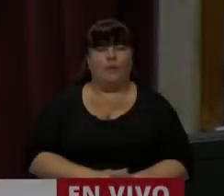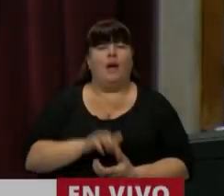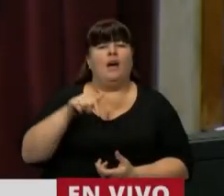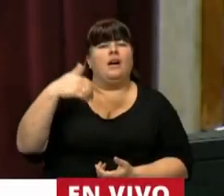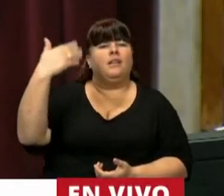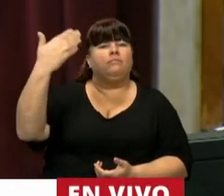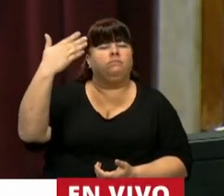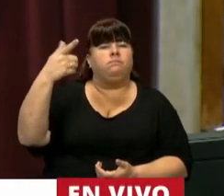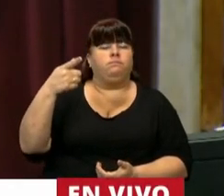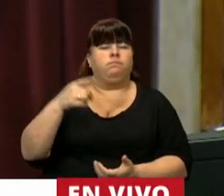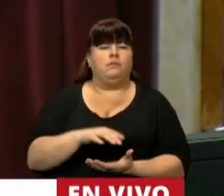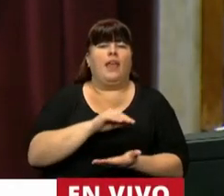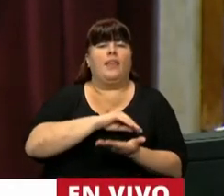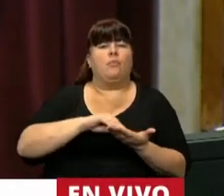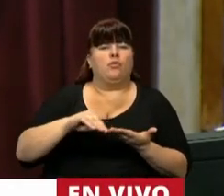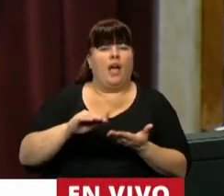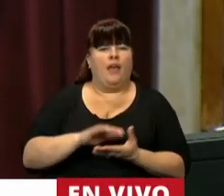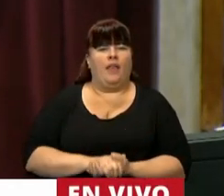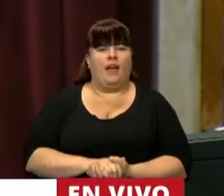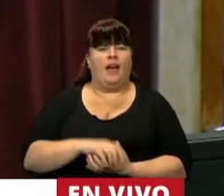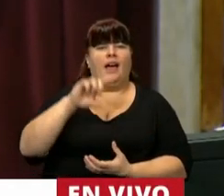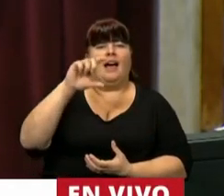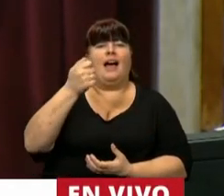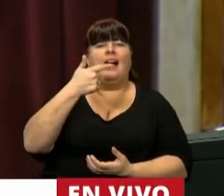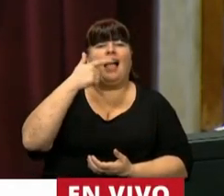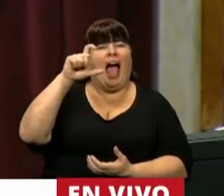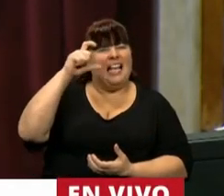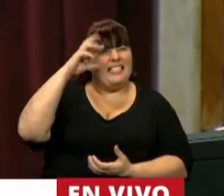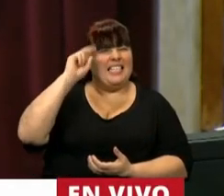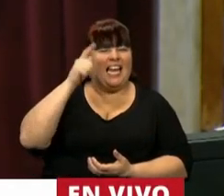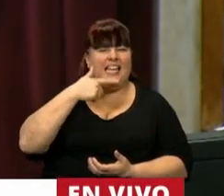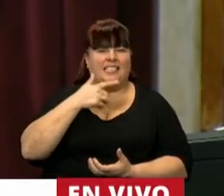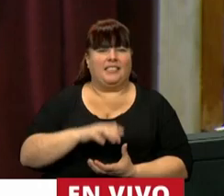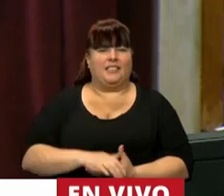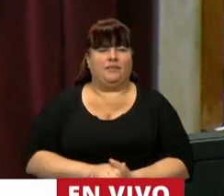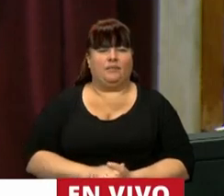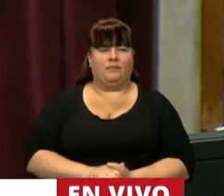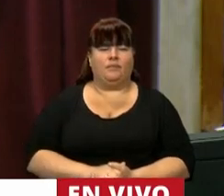Tiene la palabra la diputada Adriana Cáceres.